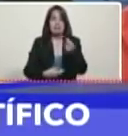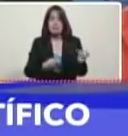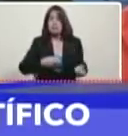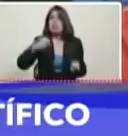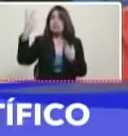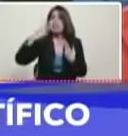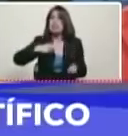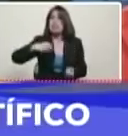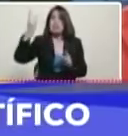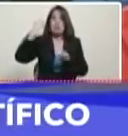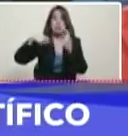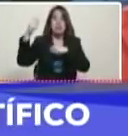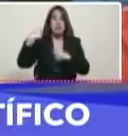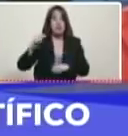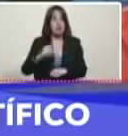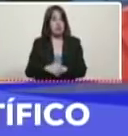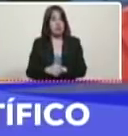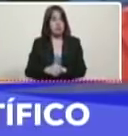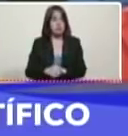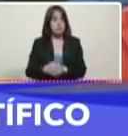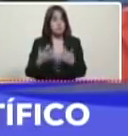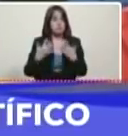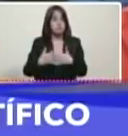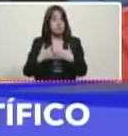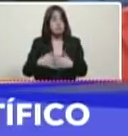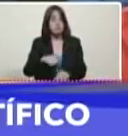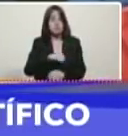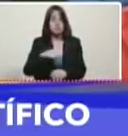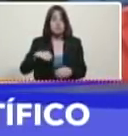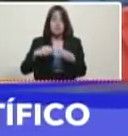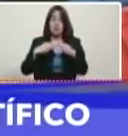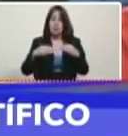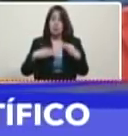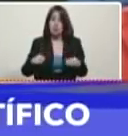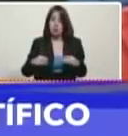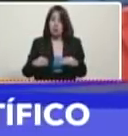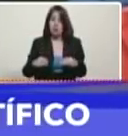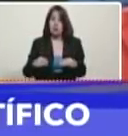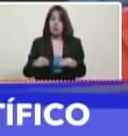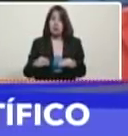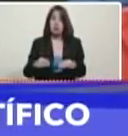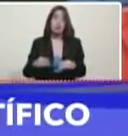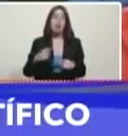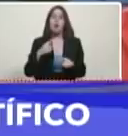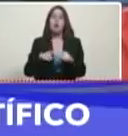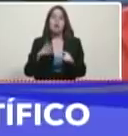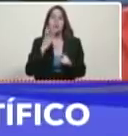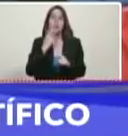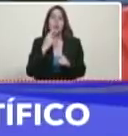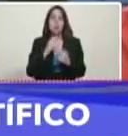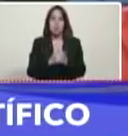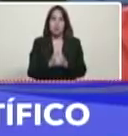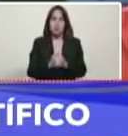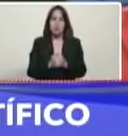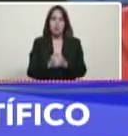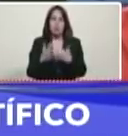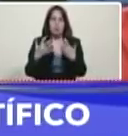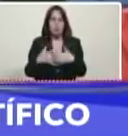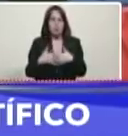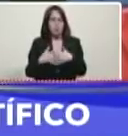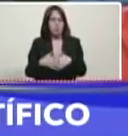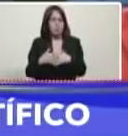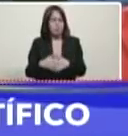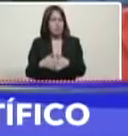Consejo Científico instalados en las empresas públicas y privadas para sustitución de partes. Le pongo un ejemplo. La empresa